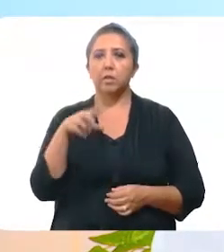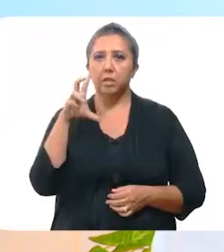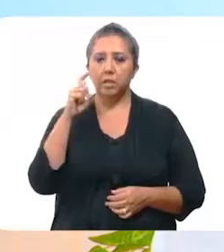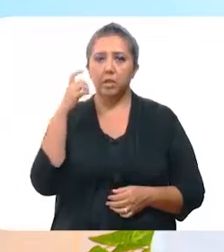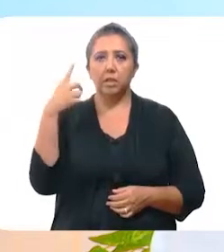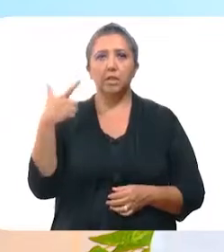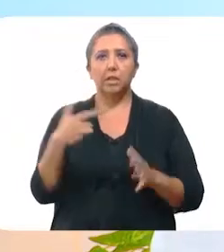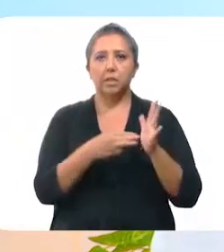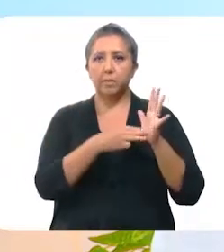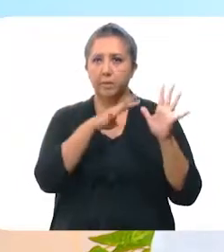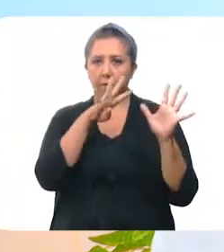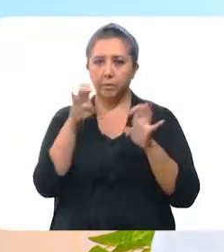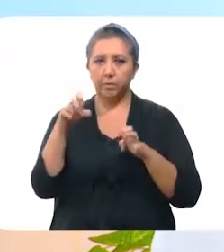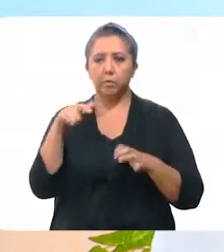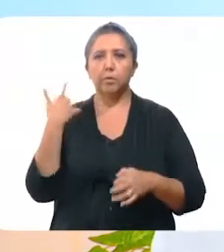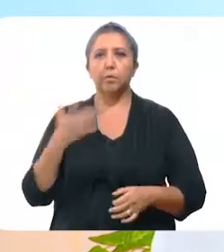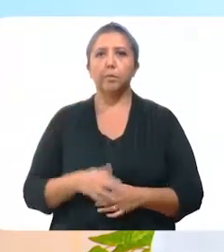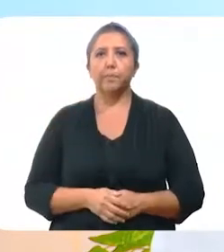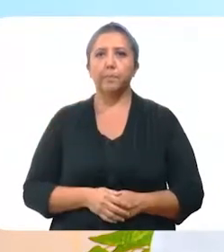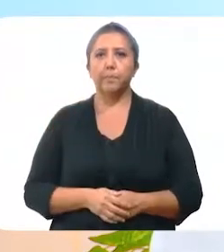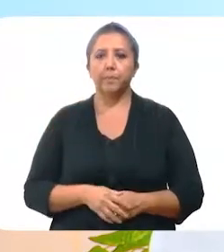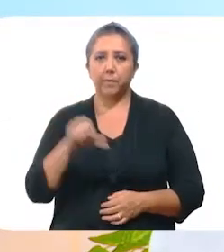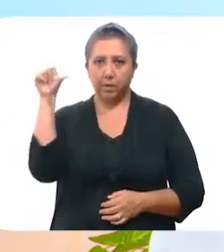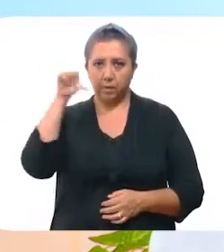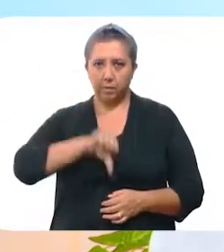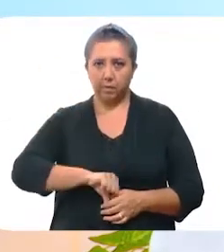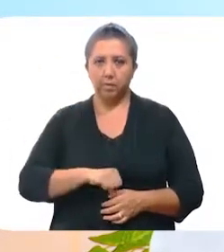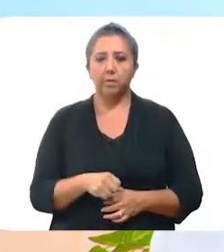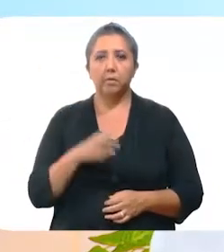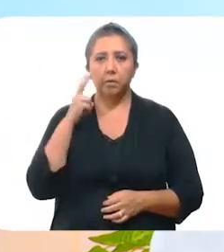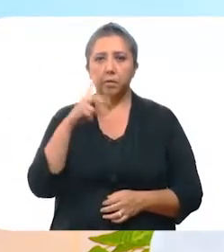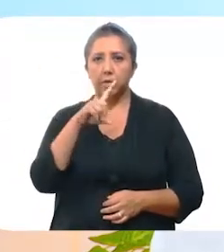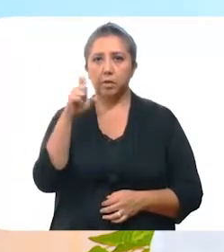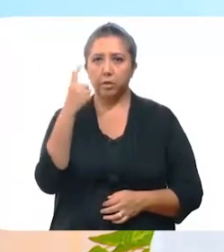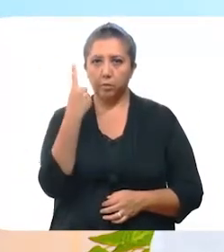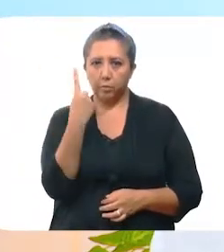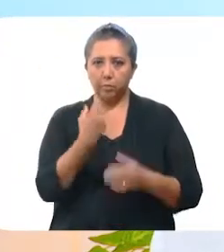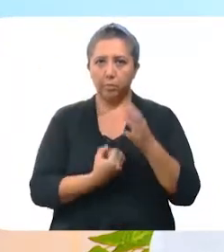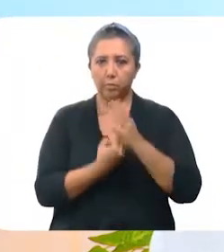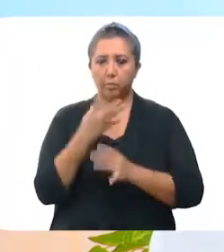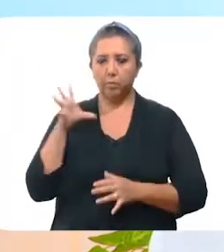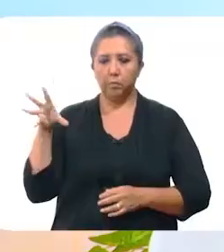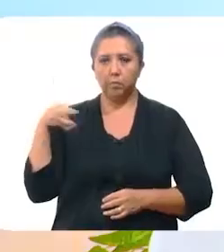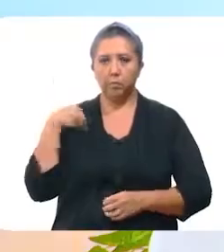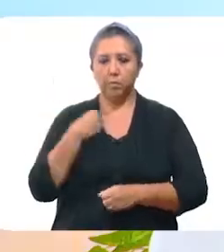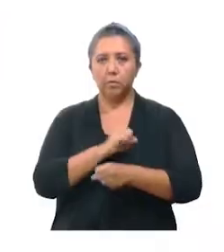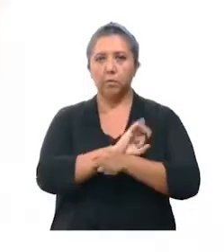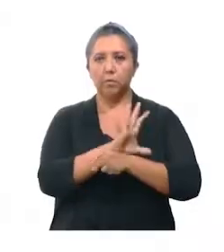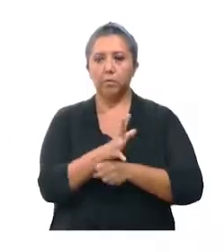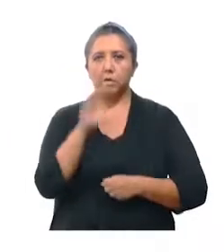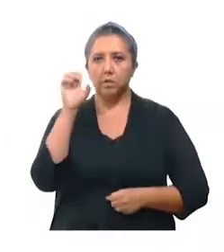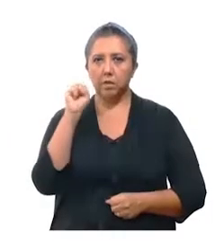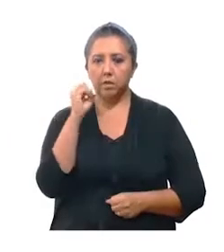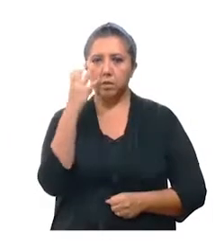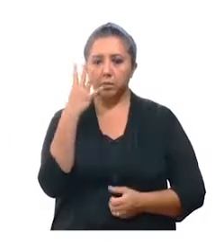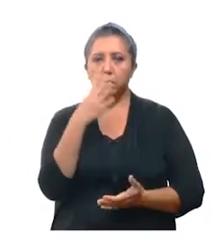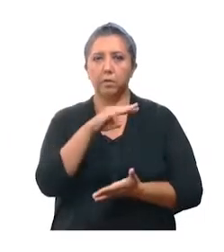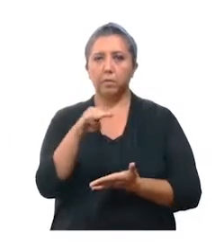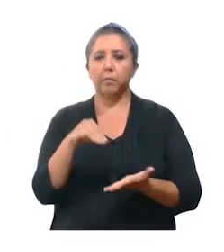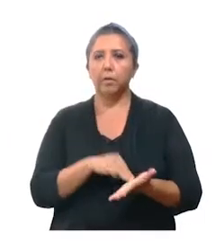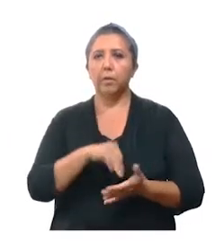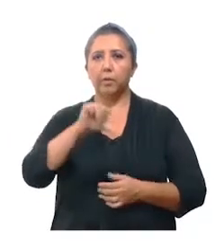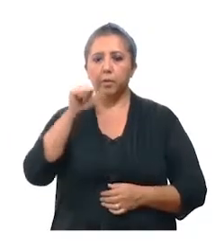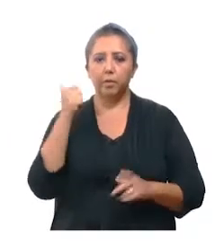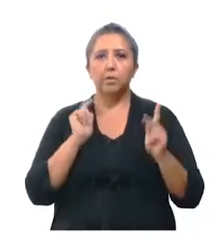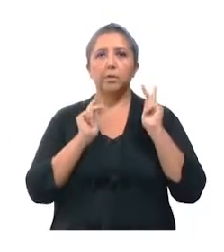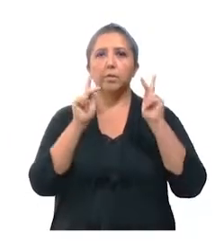son 37.912. Hoy se detectaron 101 nuevos contagios de coronavirus, 64 en Mérida,